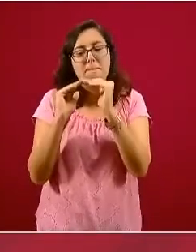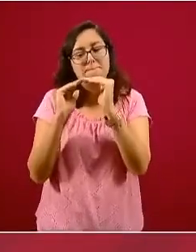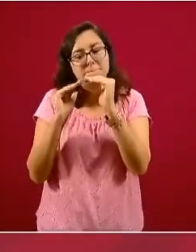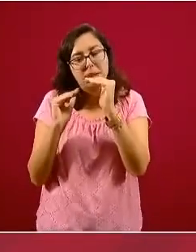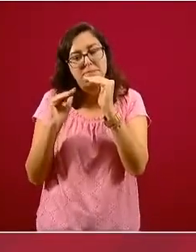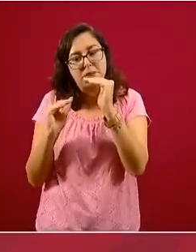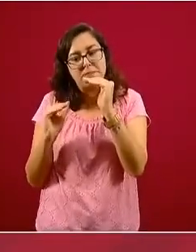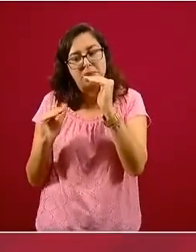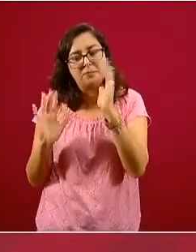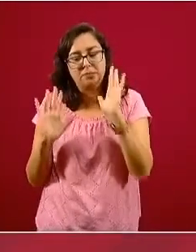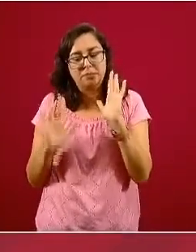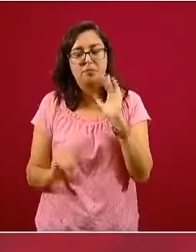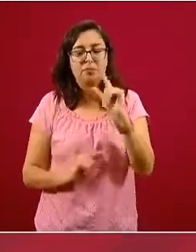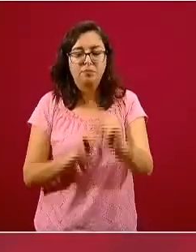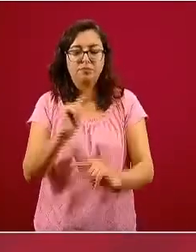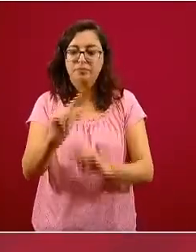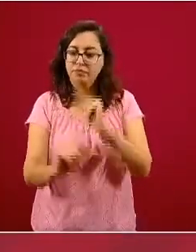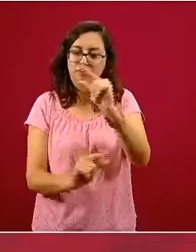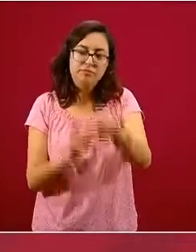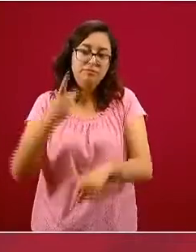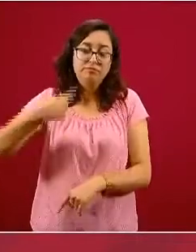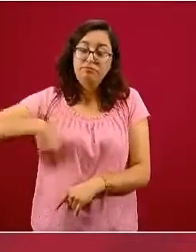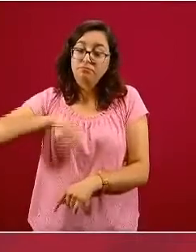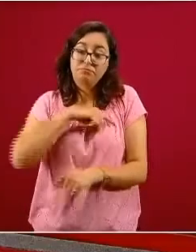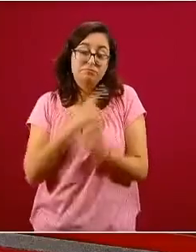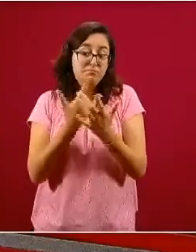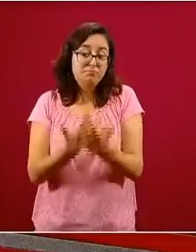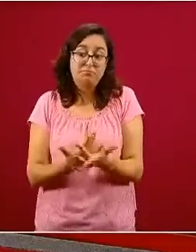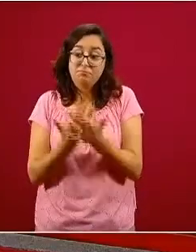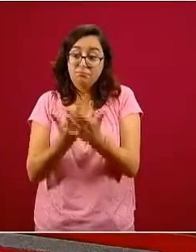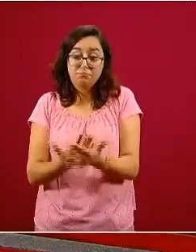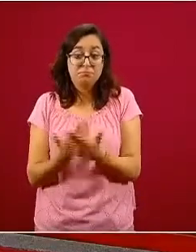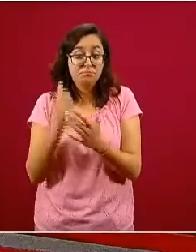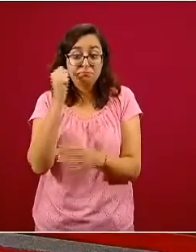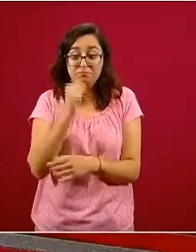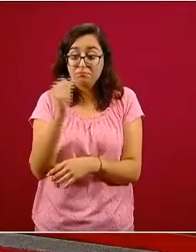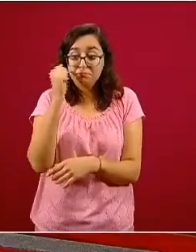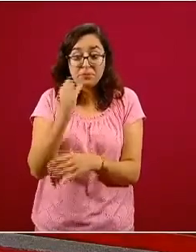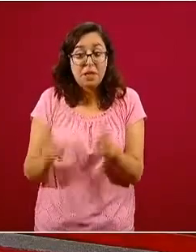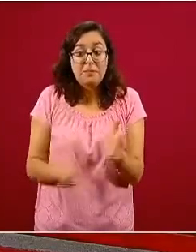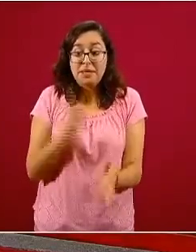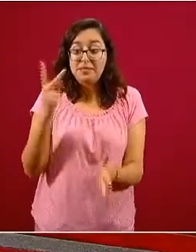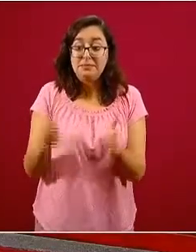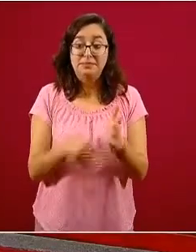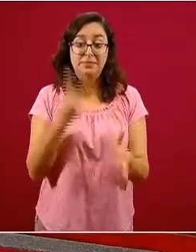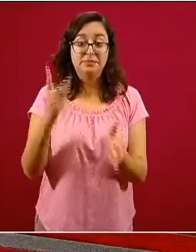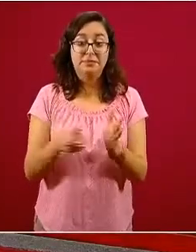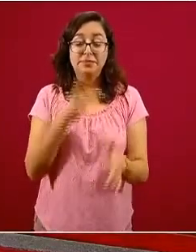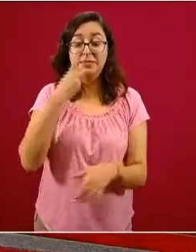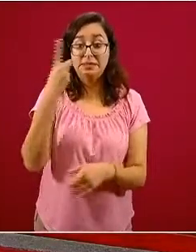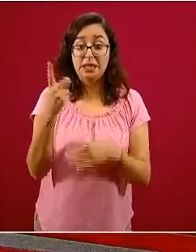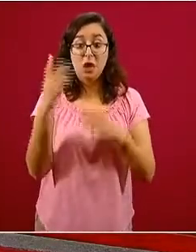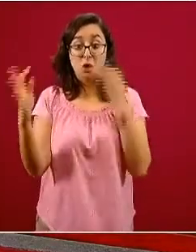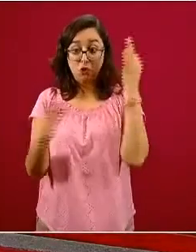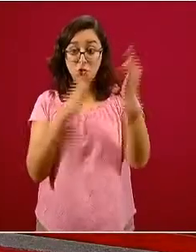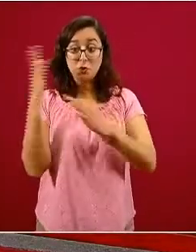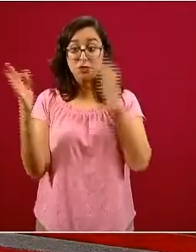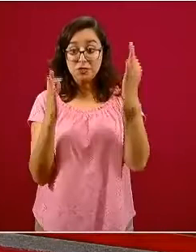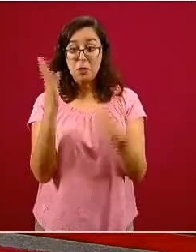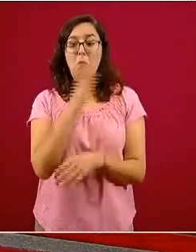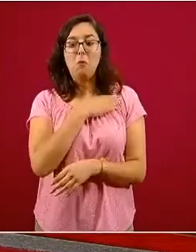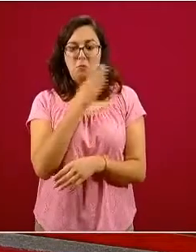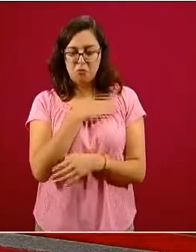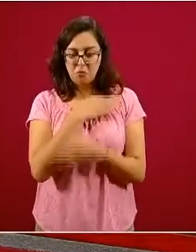descenso y estaremos siempre expectantes. Insisto, lo que he dicho todas las veces, cuando las noticias son buenas hay